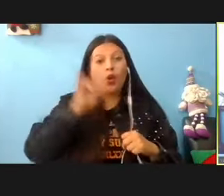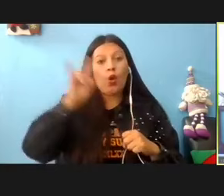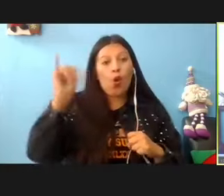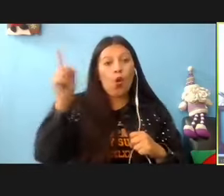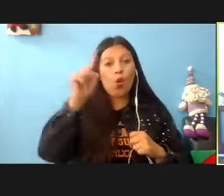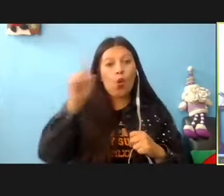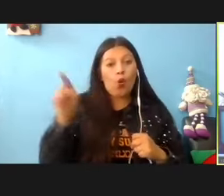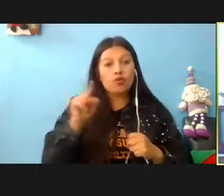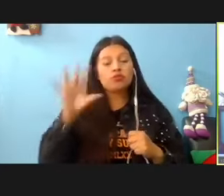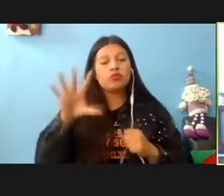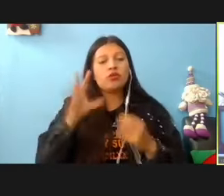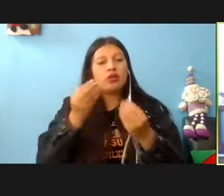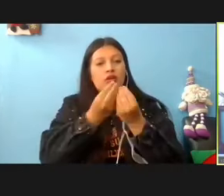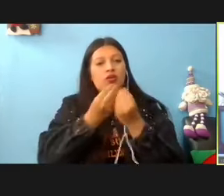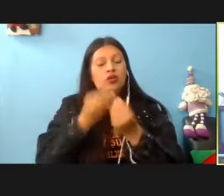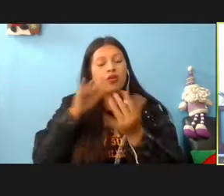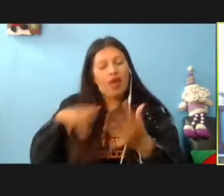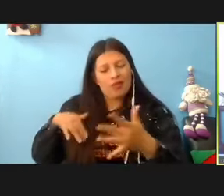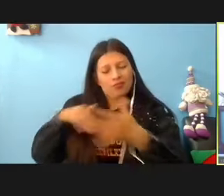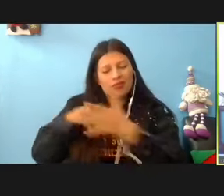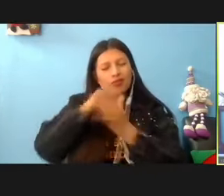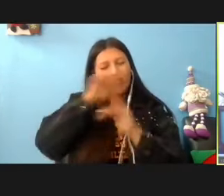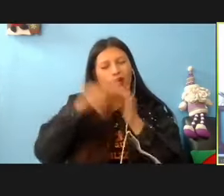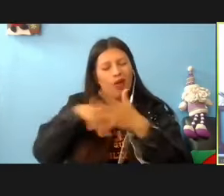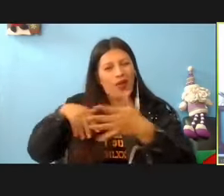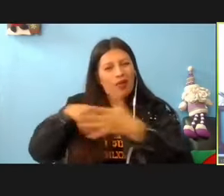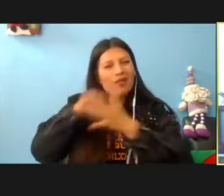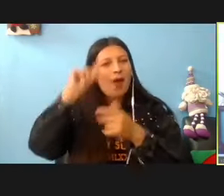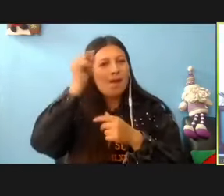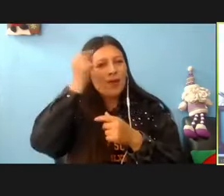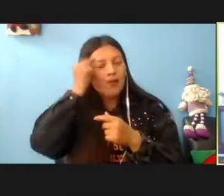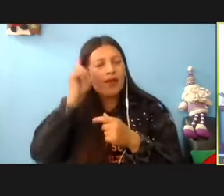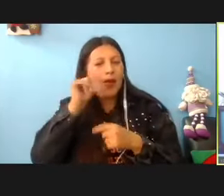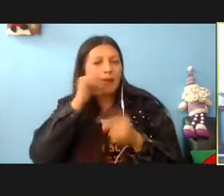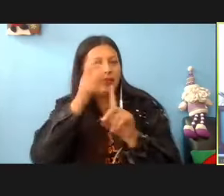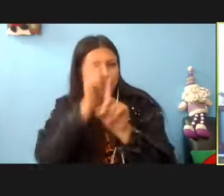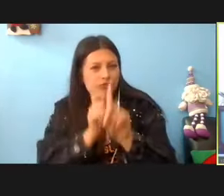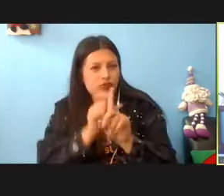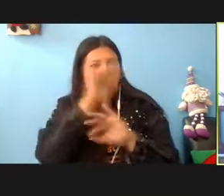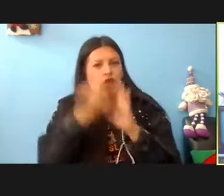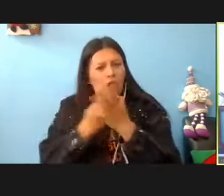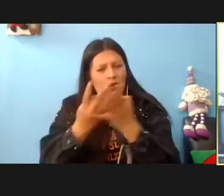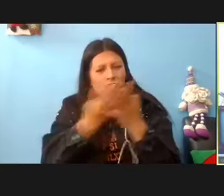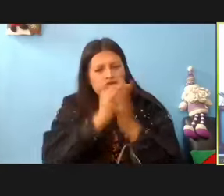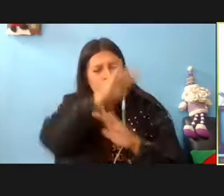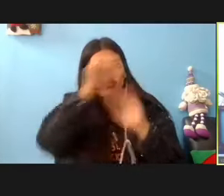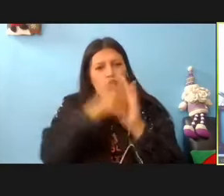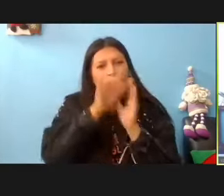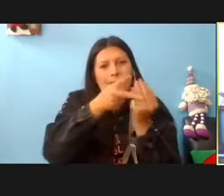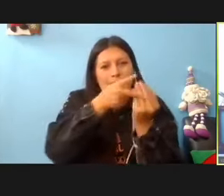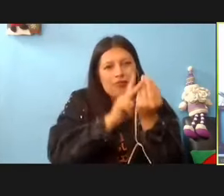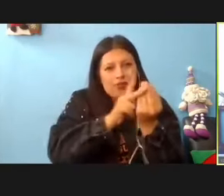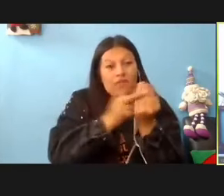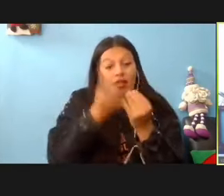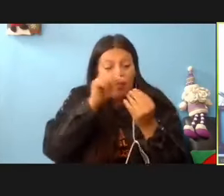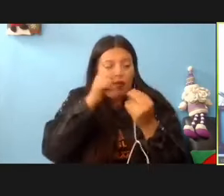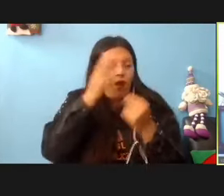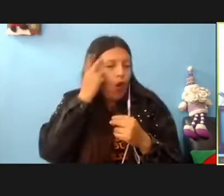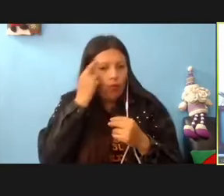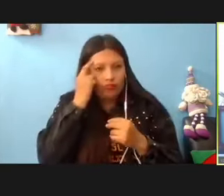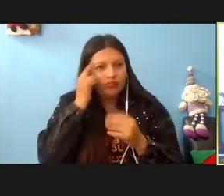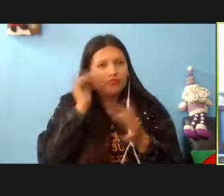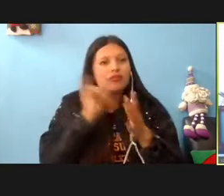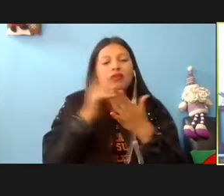Santander y el Archivo Oral de Memoria de las Víctimas ponen al servicio de la red todas sus herramientas y, desde luego,